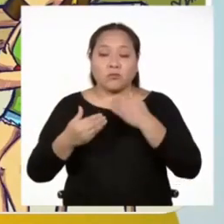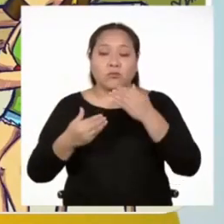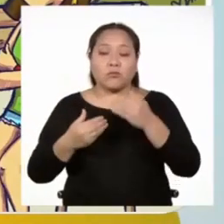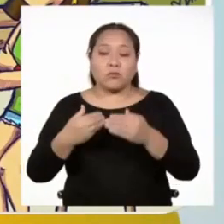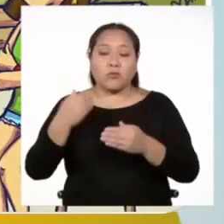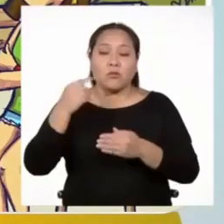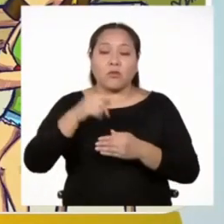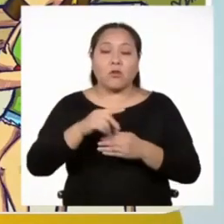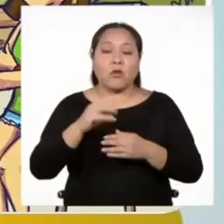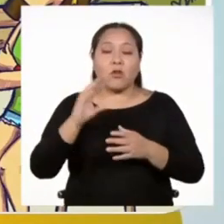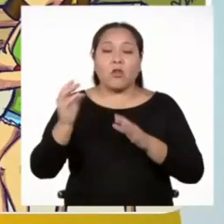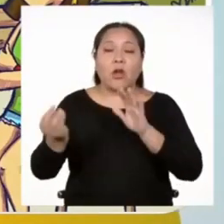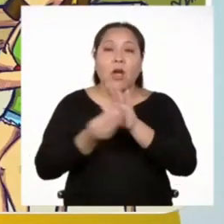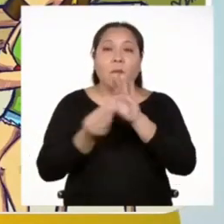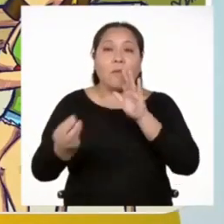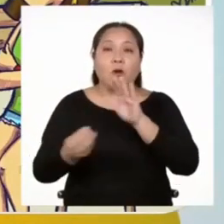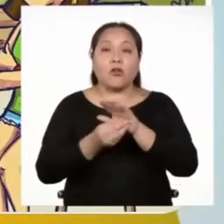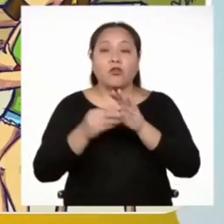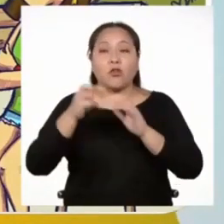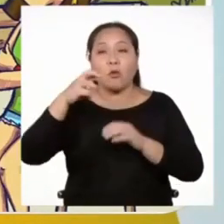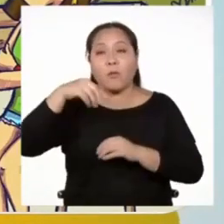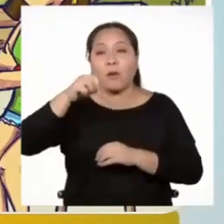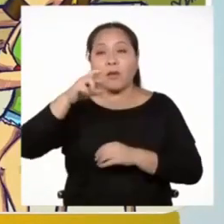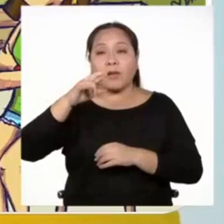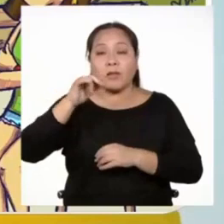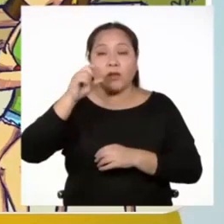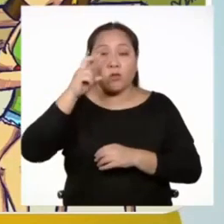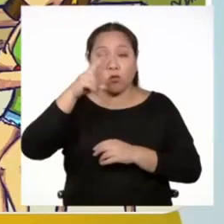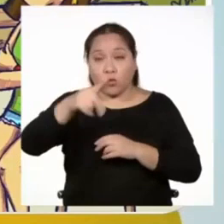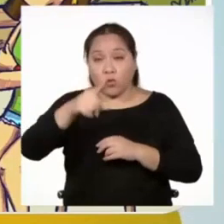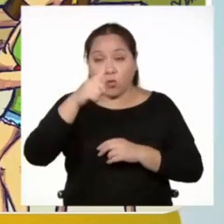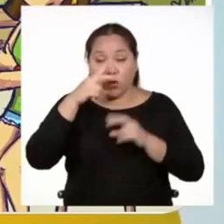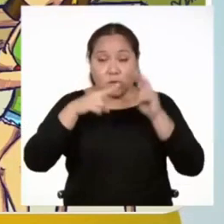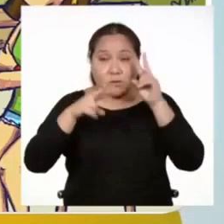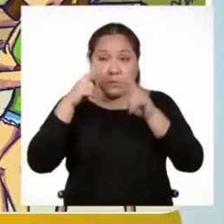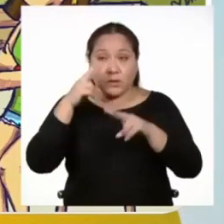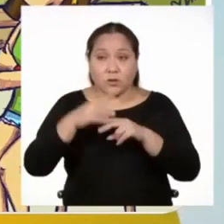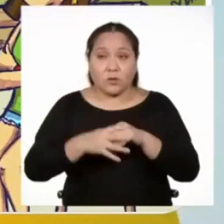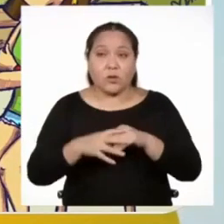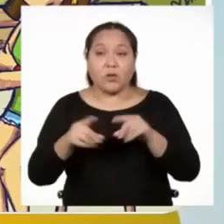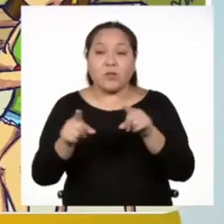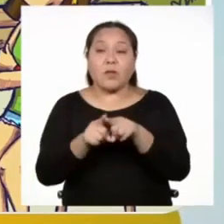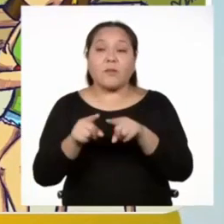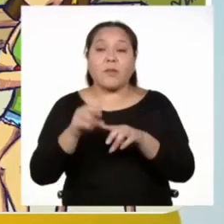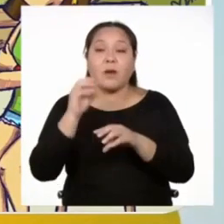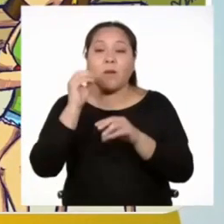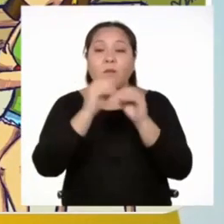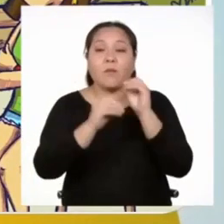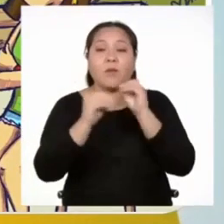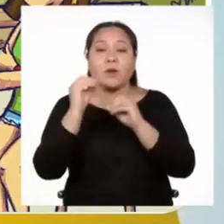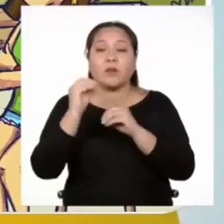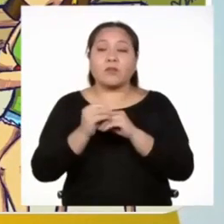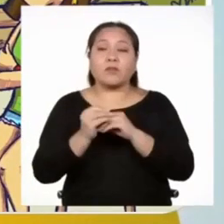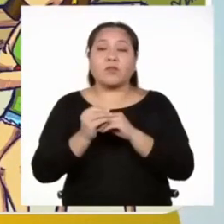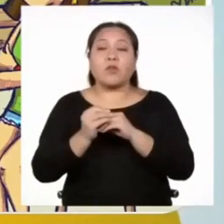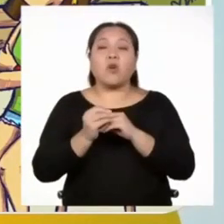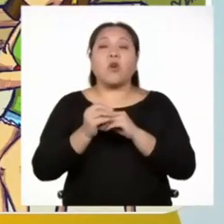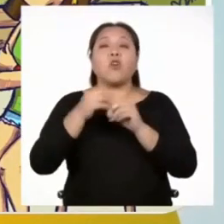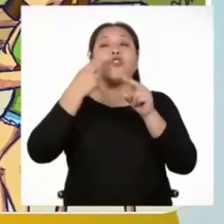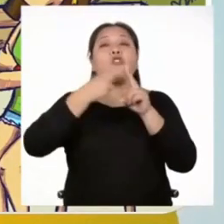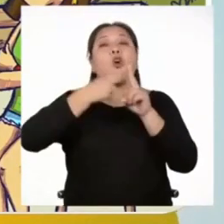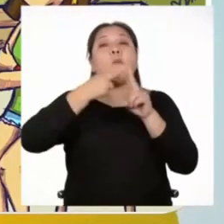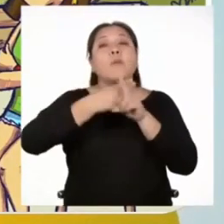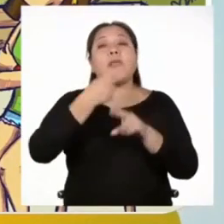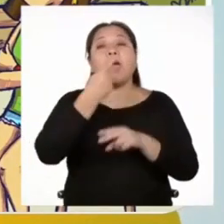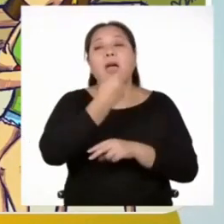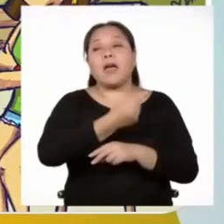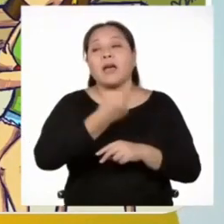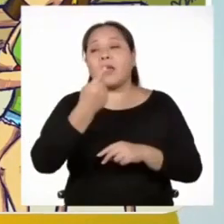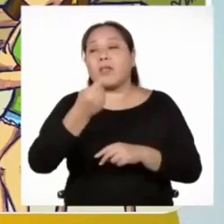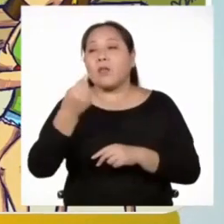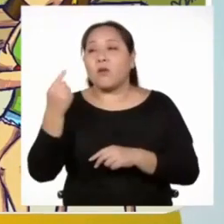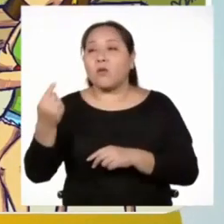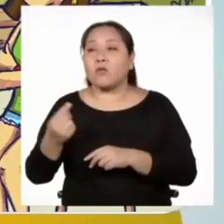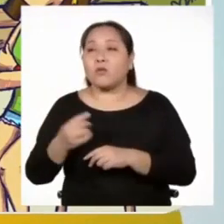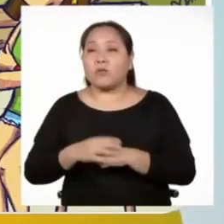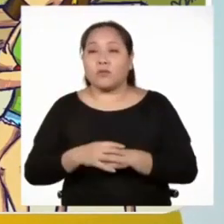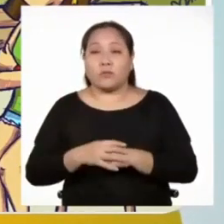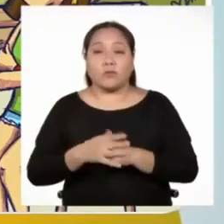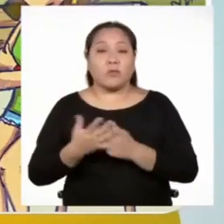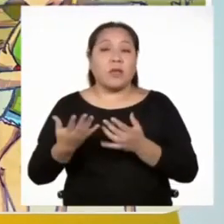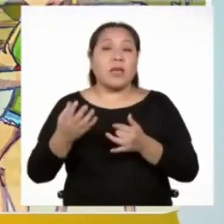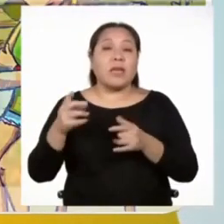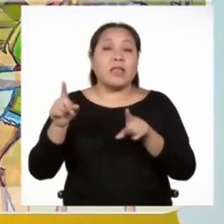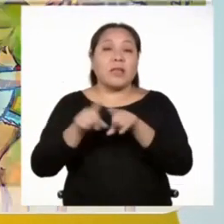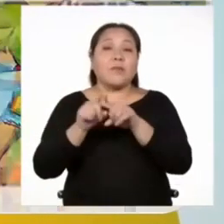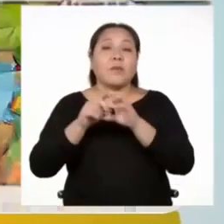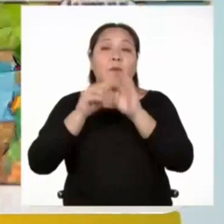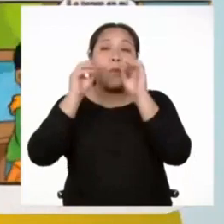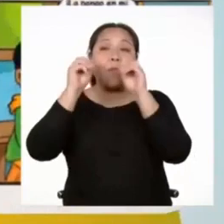María. Además, como habrás notado, hemos asignado un nombre a cada personaje y hemos incluido un final